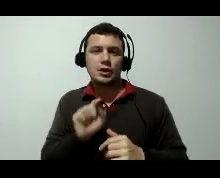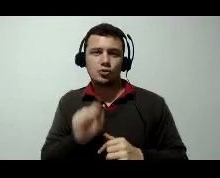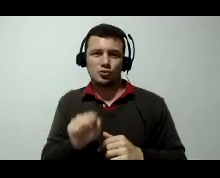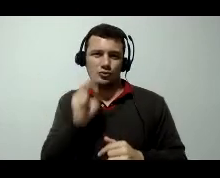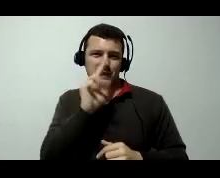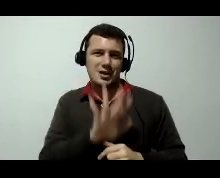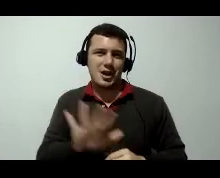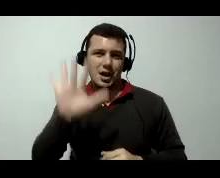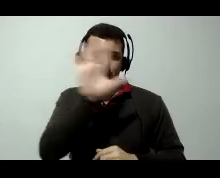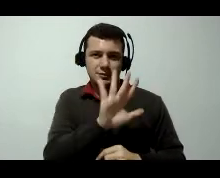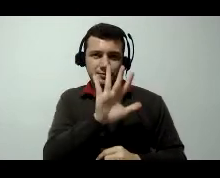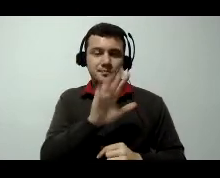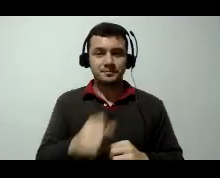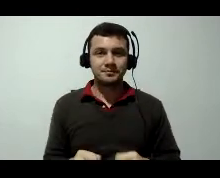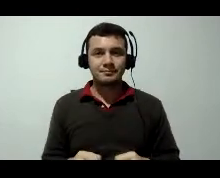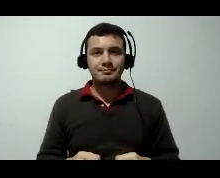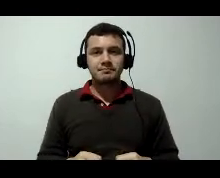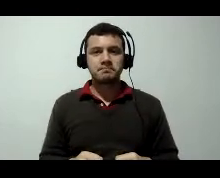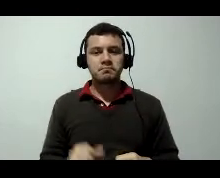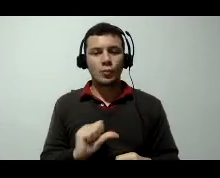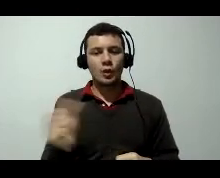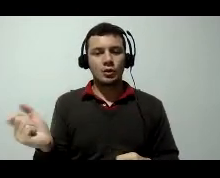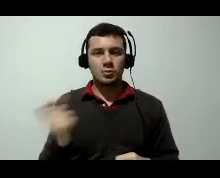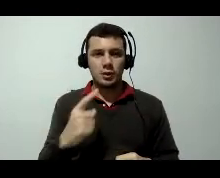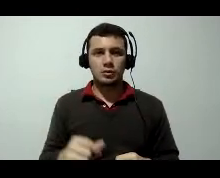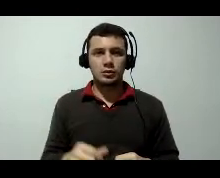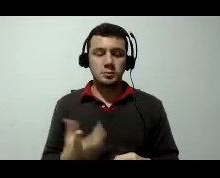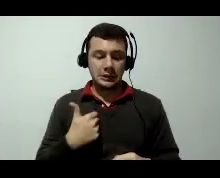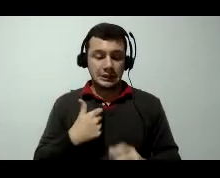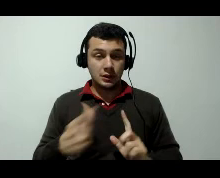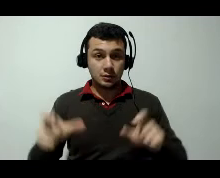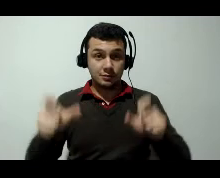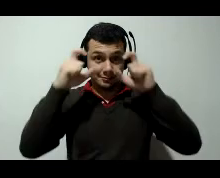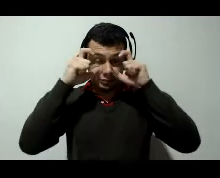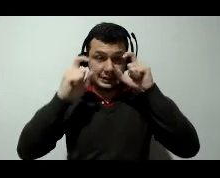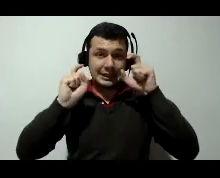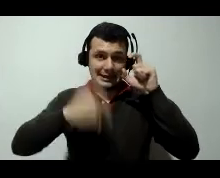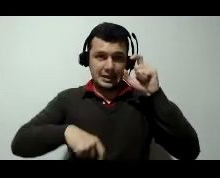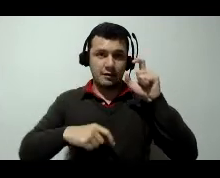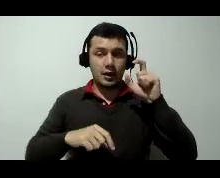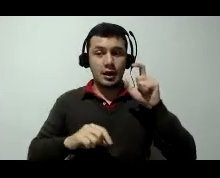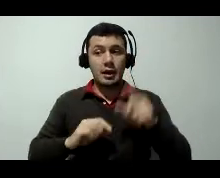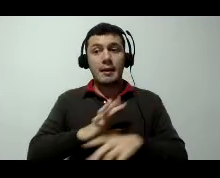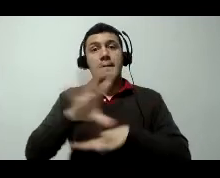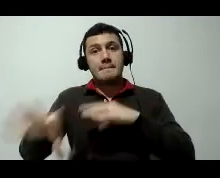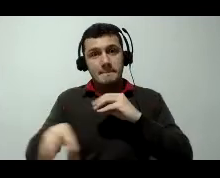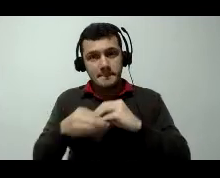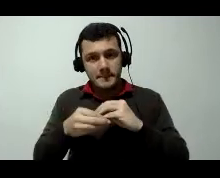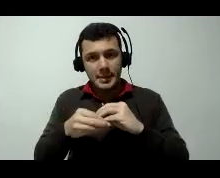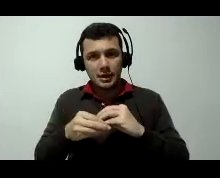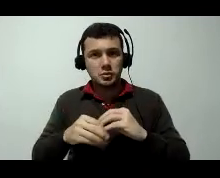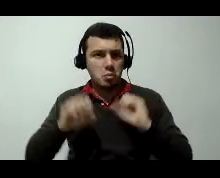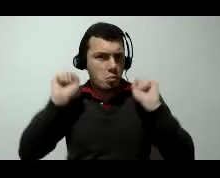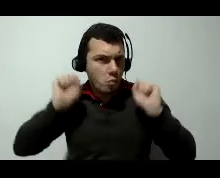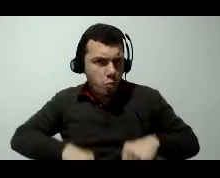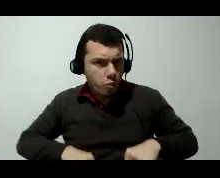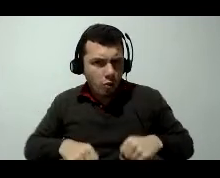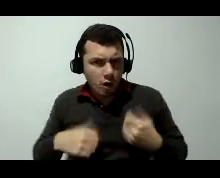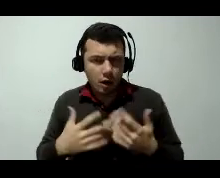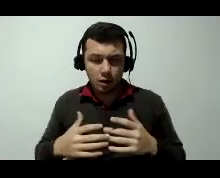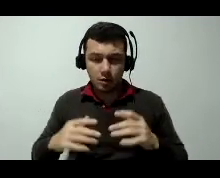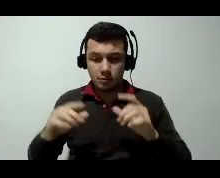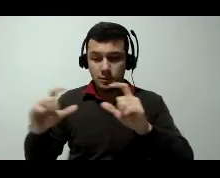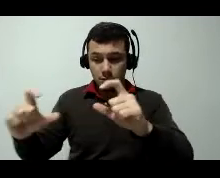por acá. Si mis lentes son con fórmula, ¿es válido mandar a hacer las de seguridad con esa fórmula para no tener que usar las dos